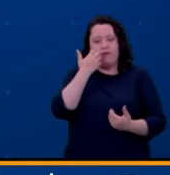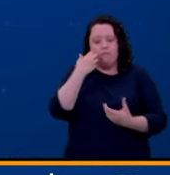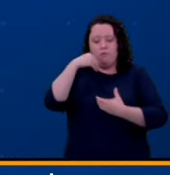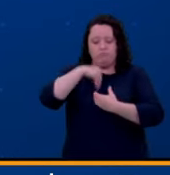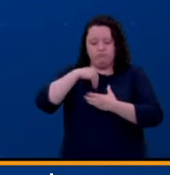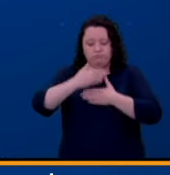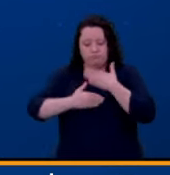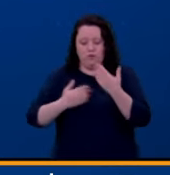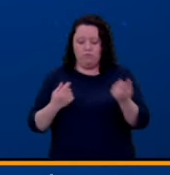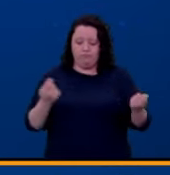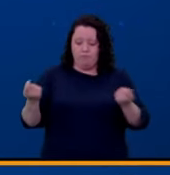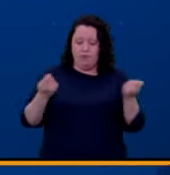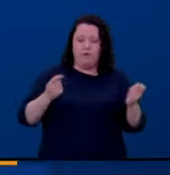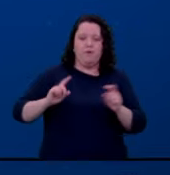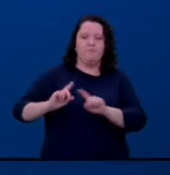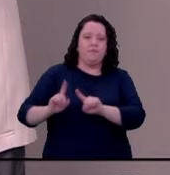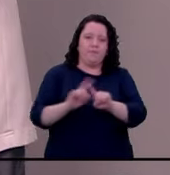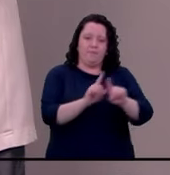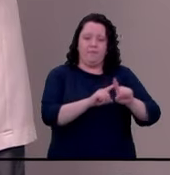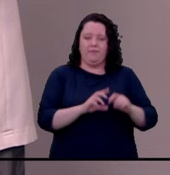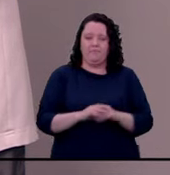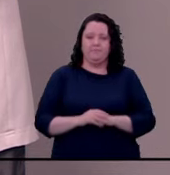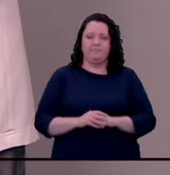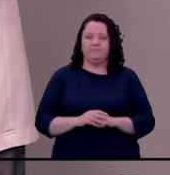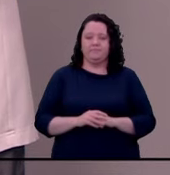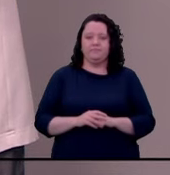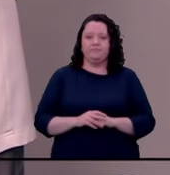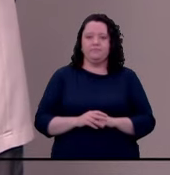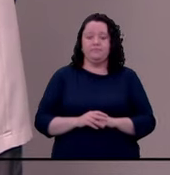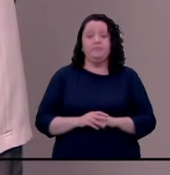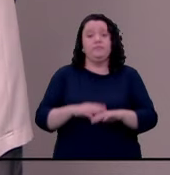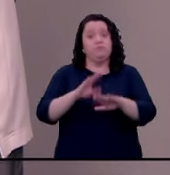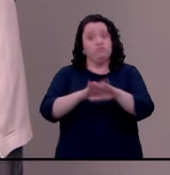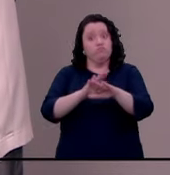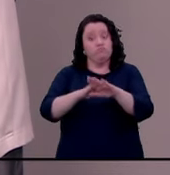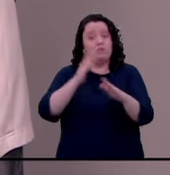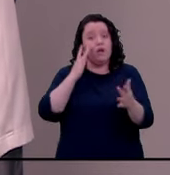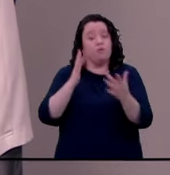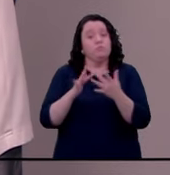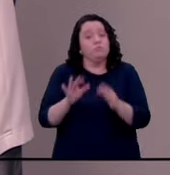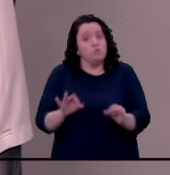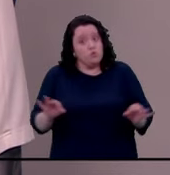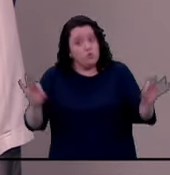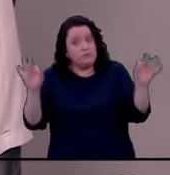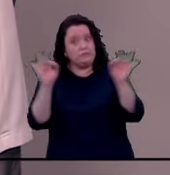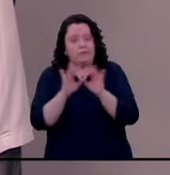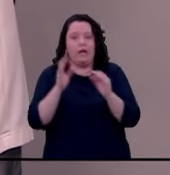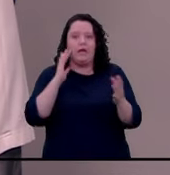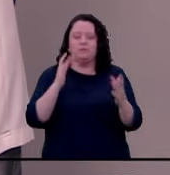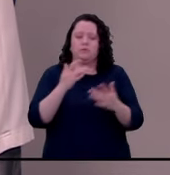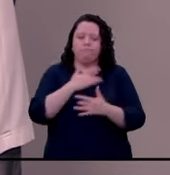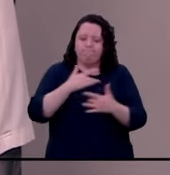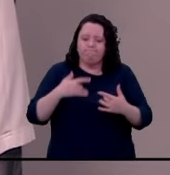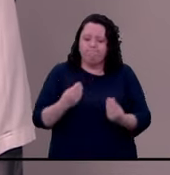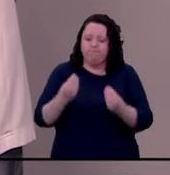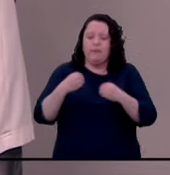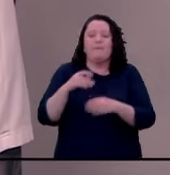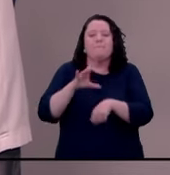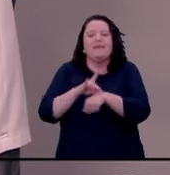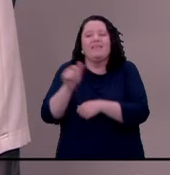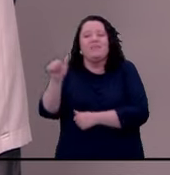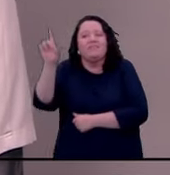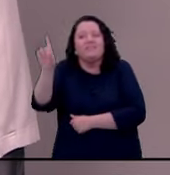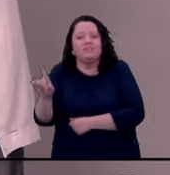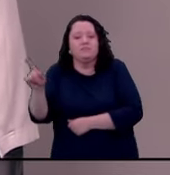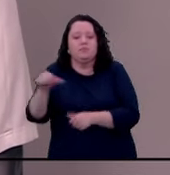de manejo quiero insistir en la importancia del tratamiento solo el médico debe definir si es